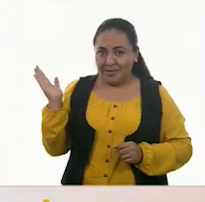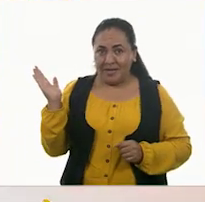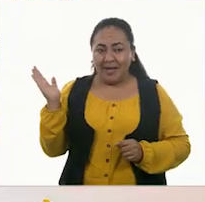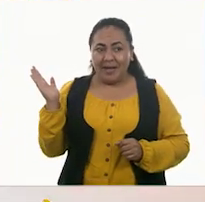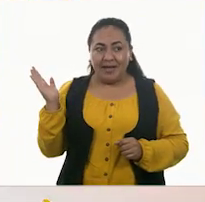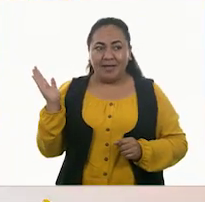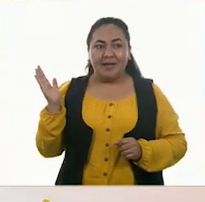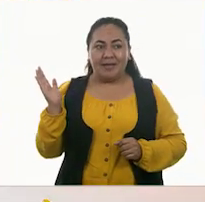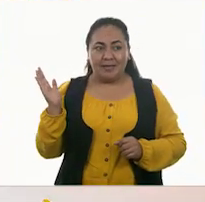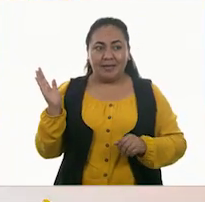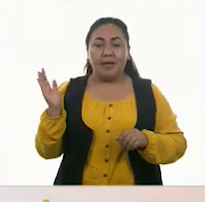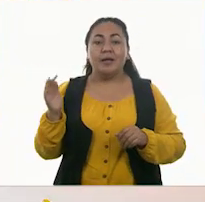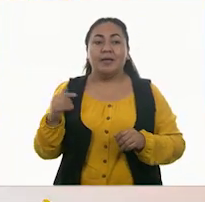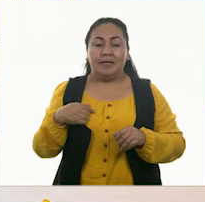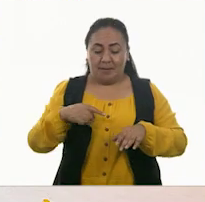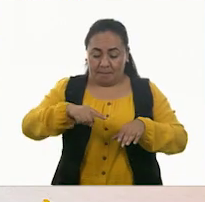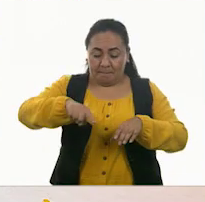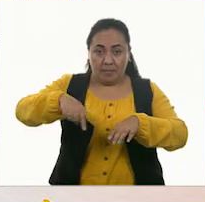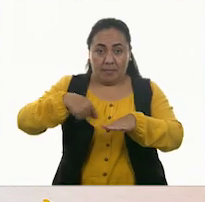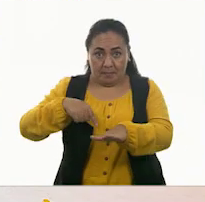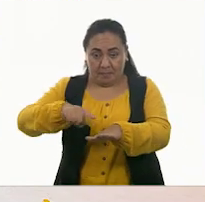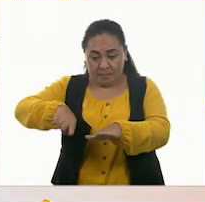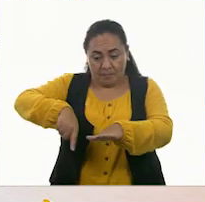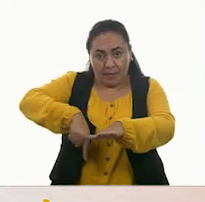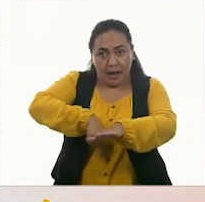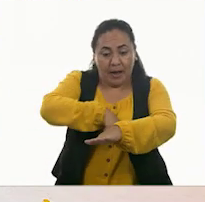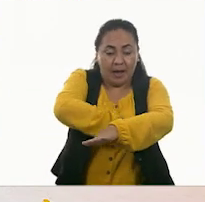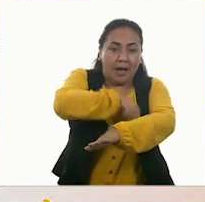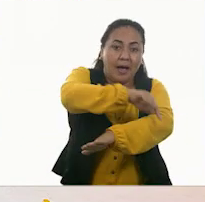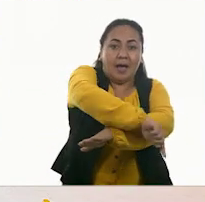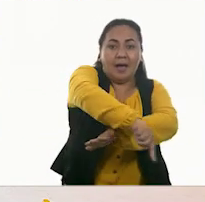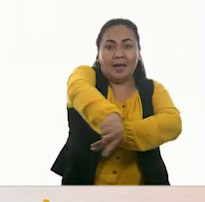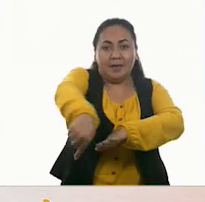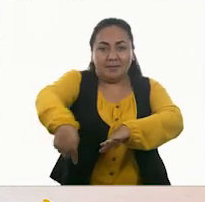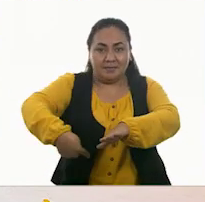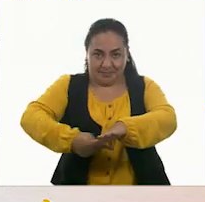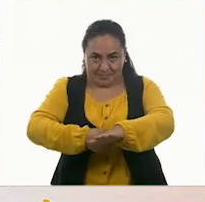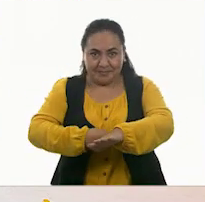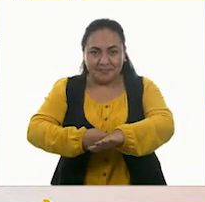a tratar de que dé la vuelta completa nuestra taparrosca. ¿Cómo lo haríamos?